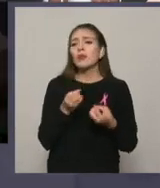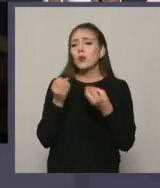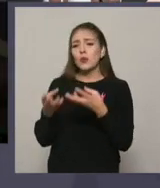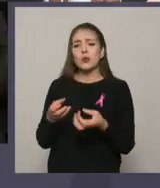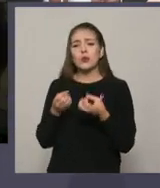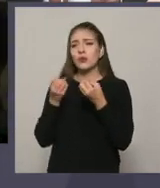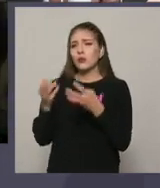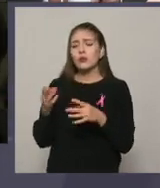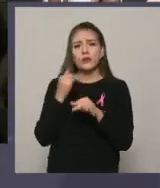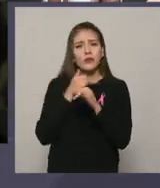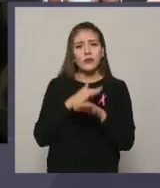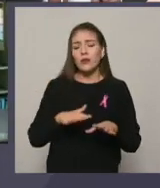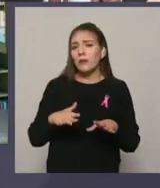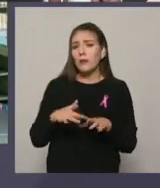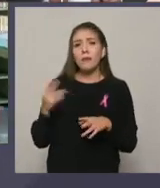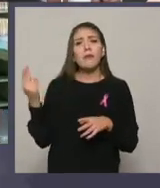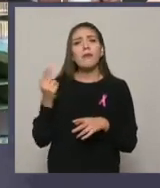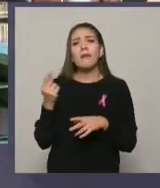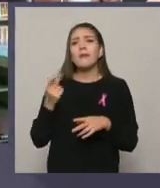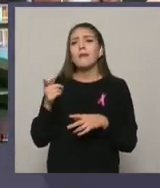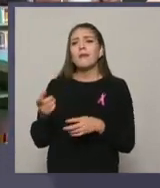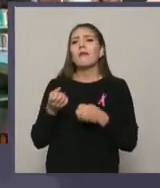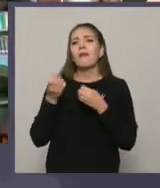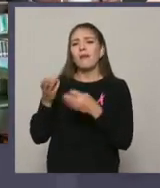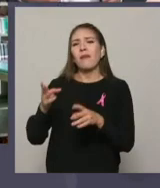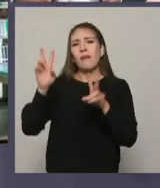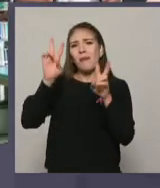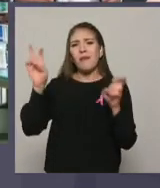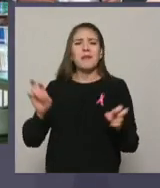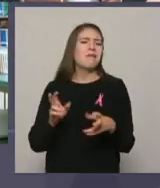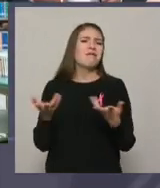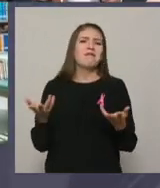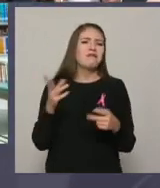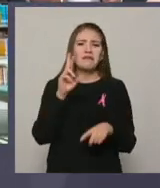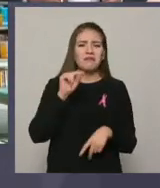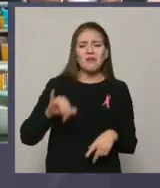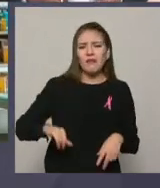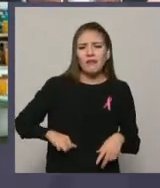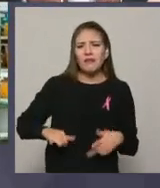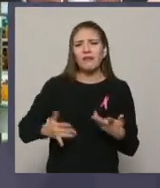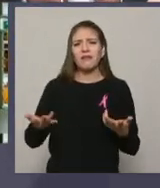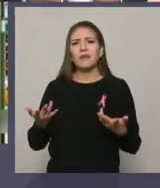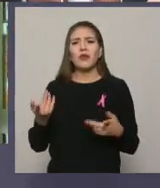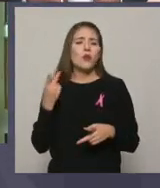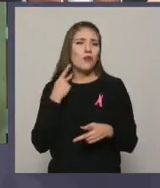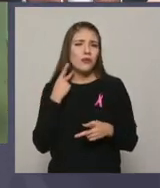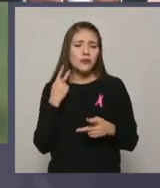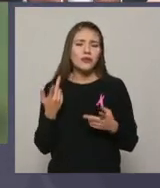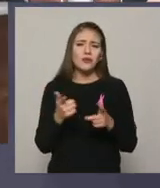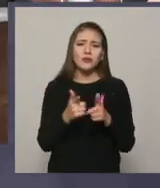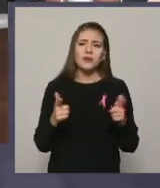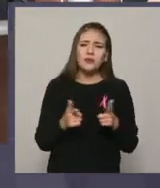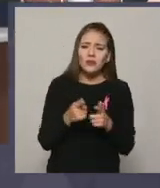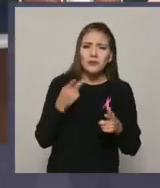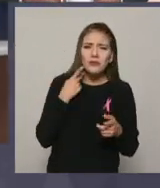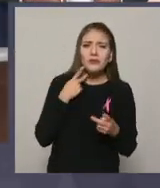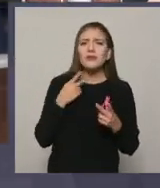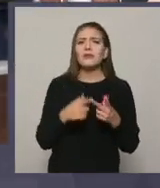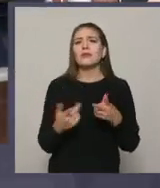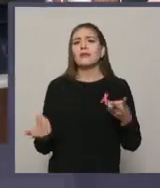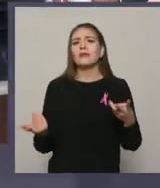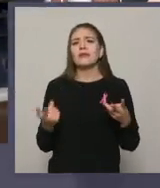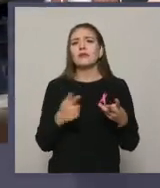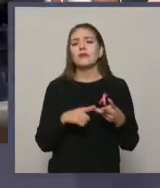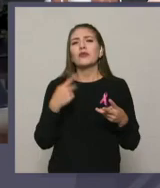información. Seguimos proporcionándole temas que no le interesan, es decir, la política, los partidos políticos, las